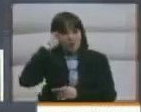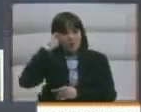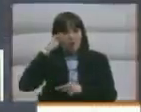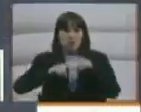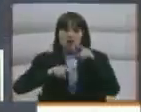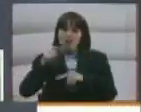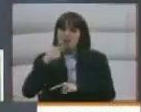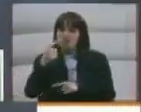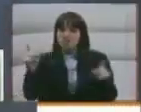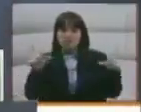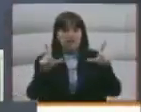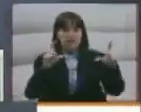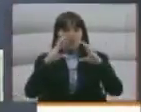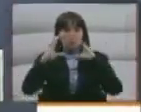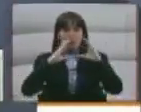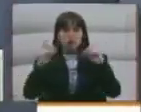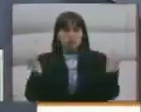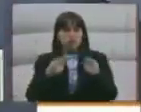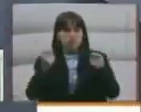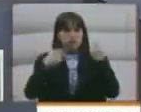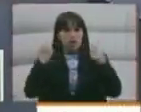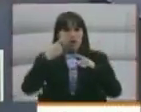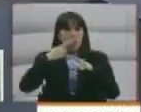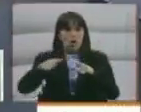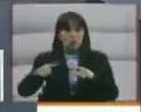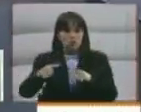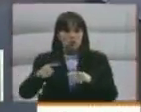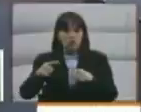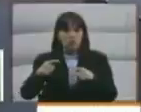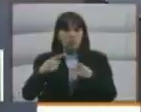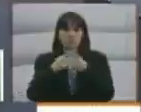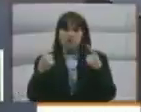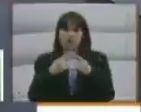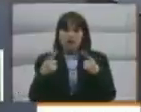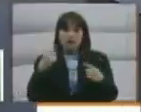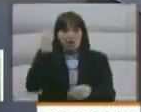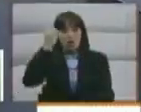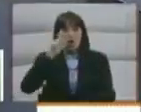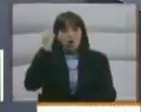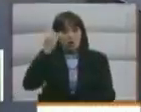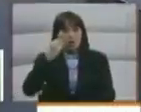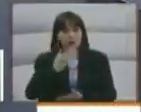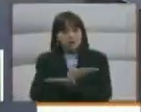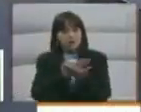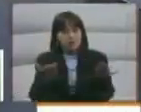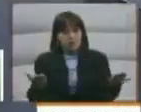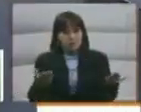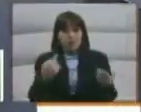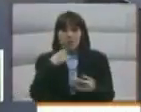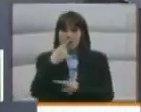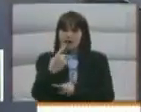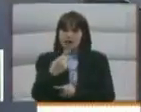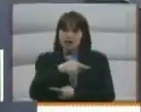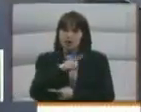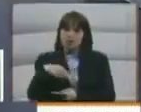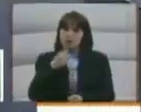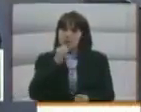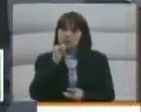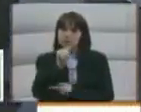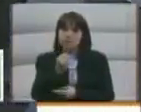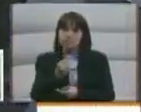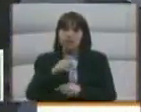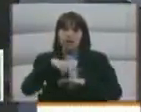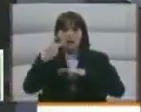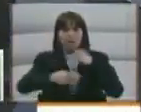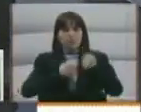medios de comunicación y otra muy, pero muy distinta a lo que piensan. Lo que piensan y no te dicen, te lo decimos nosotros aquí en Cayendo y